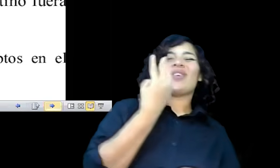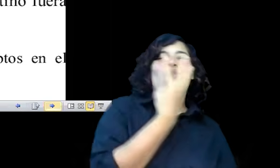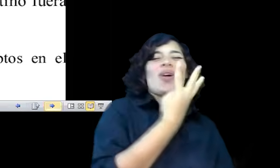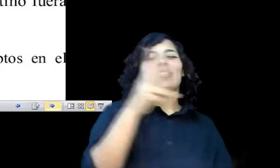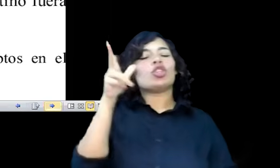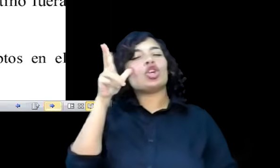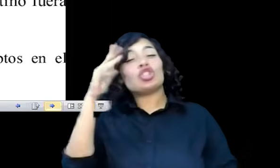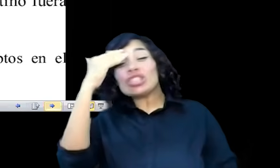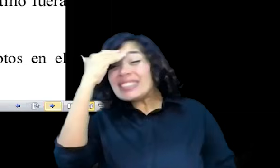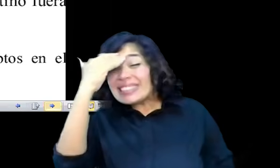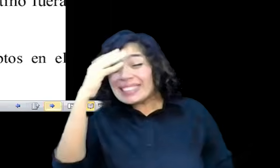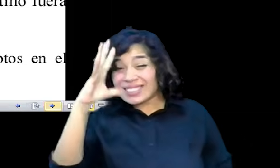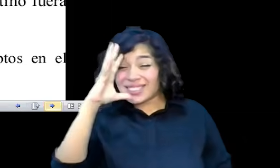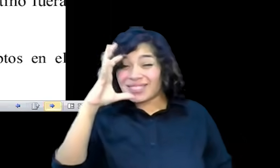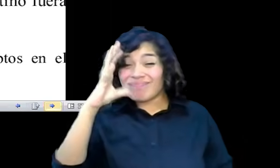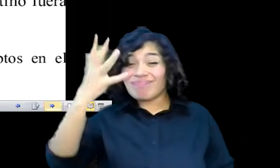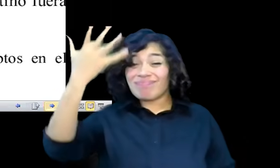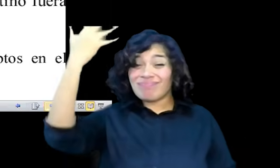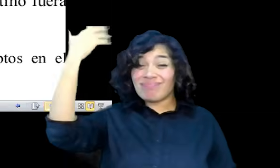4815,